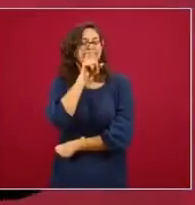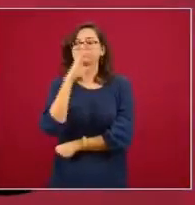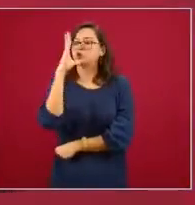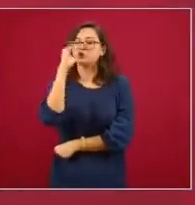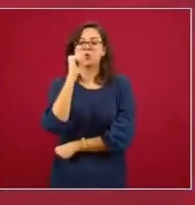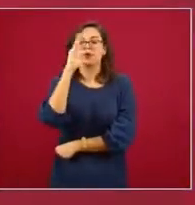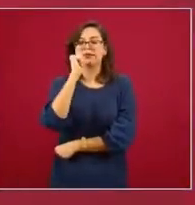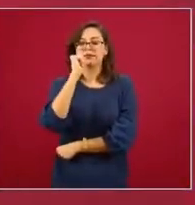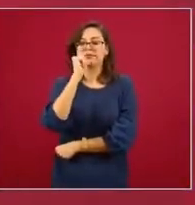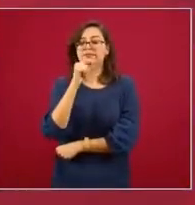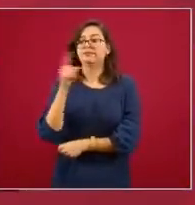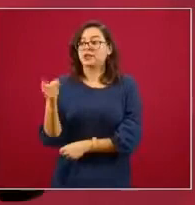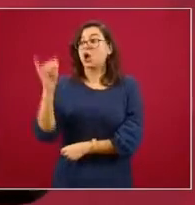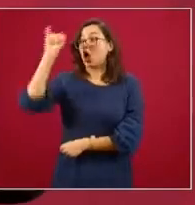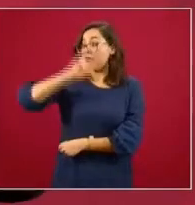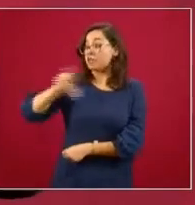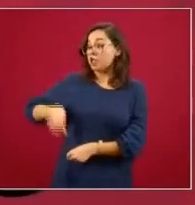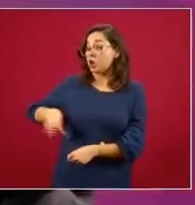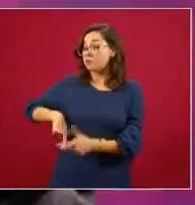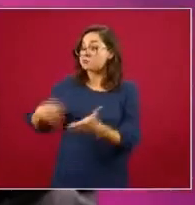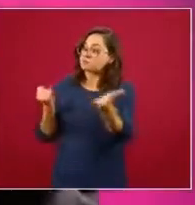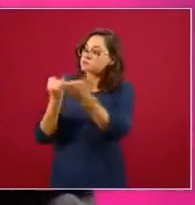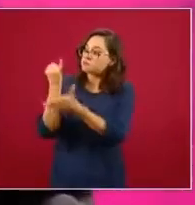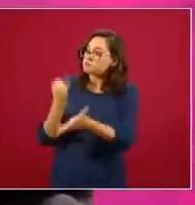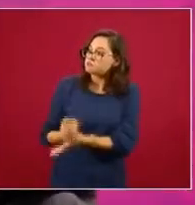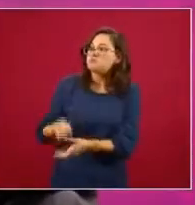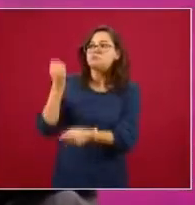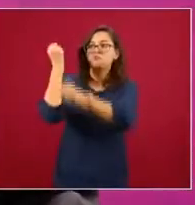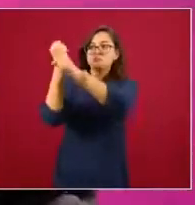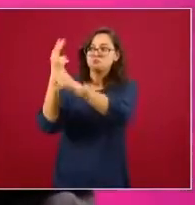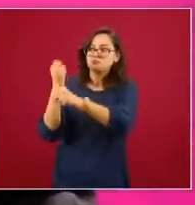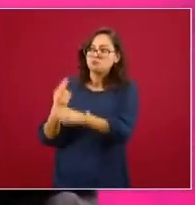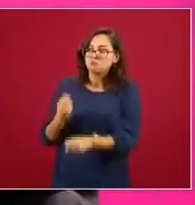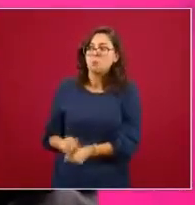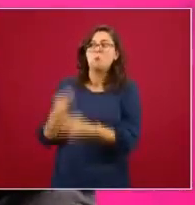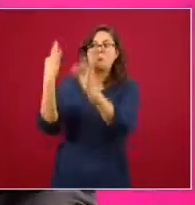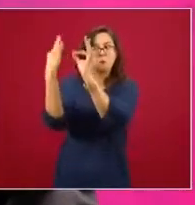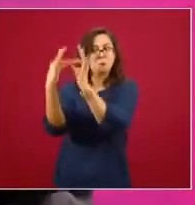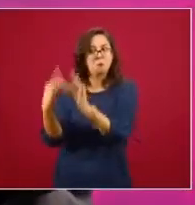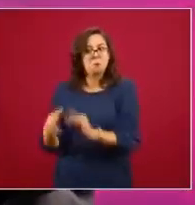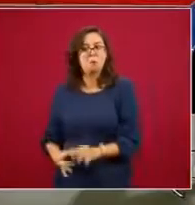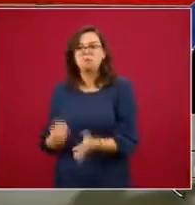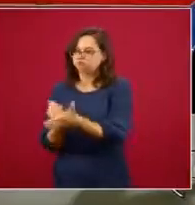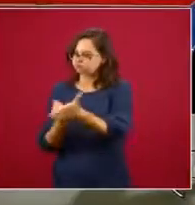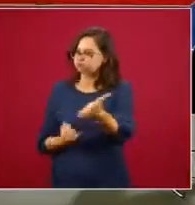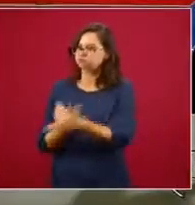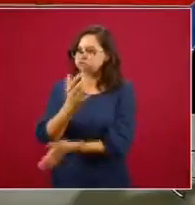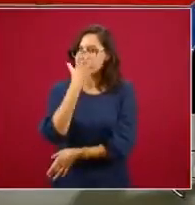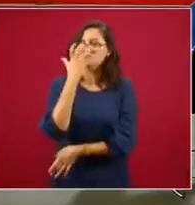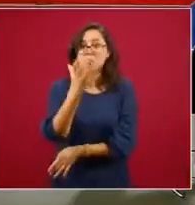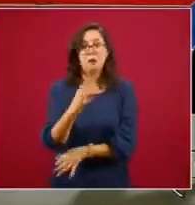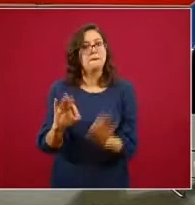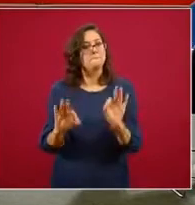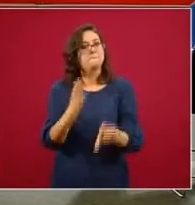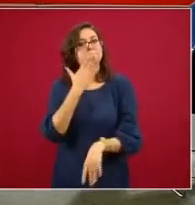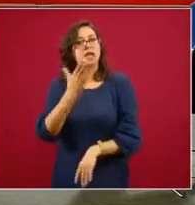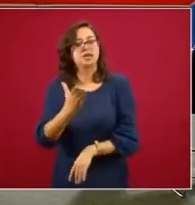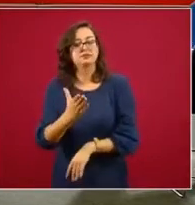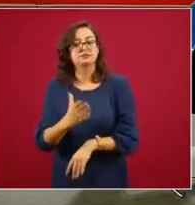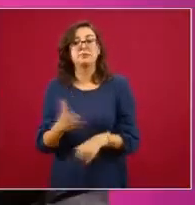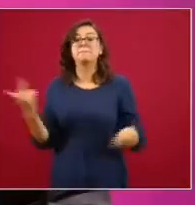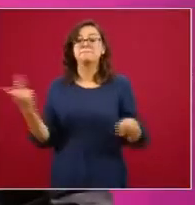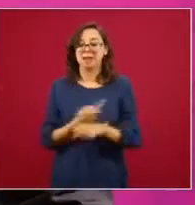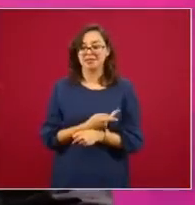tomando la jefa de gobierno nos parecen sumamente apropiadas, oportunas, decididas. Y entonces eso va a llevar